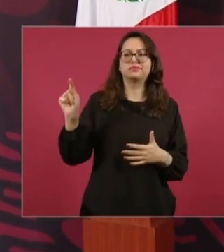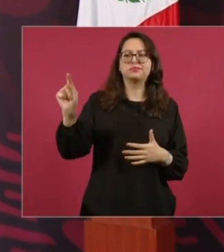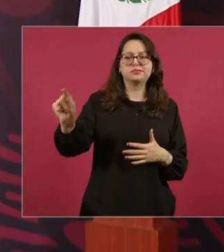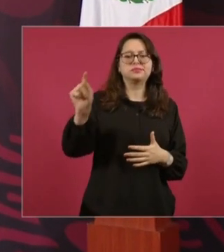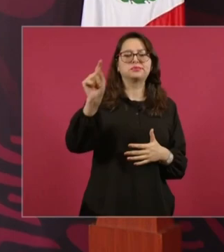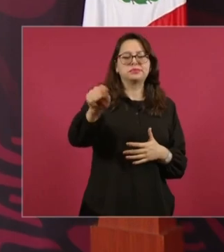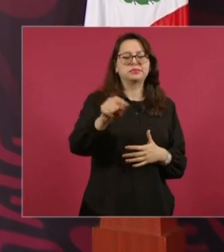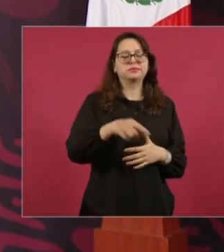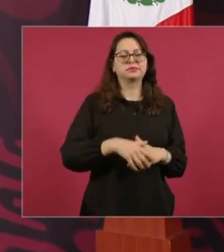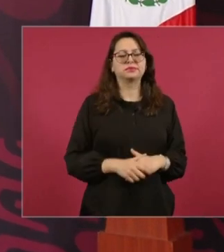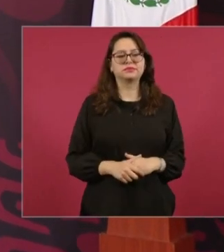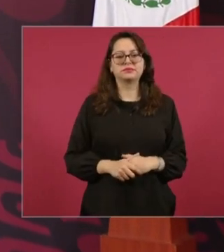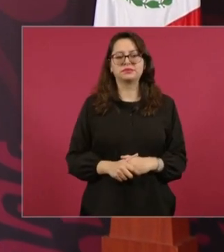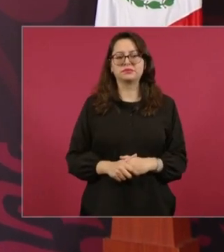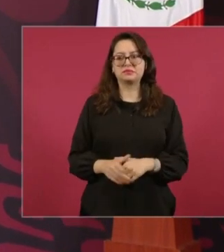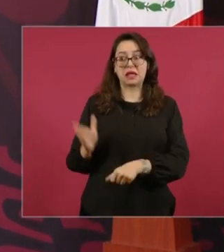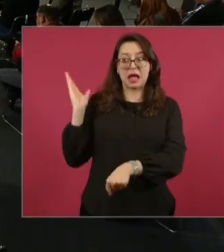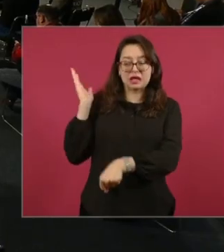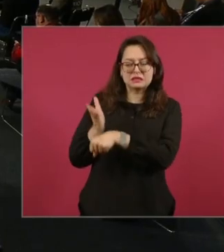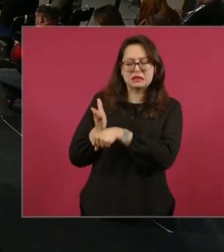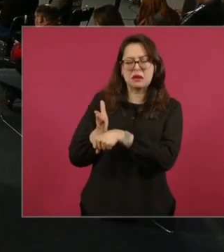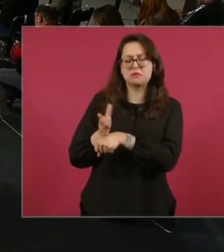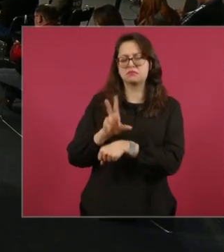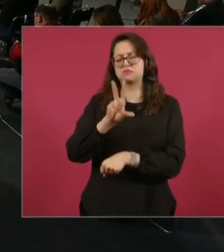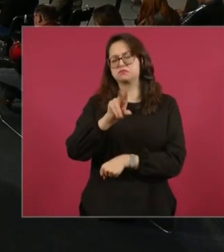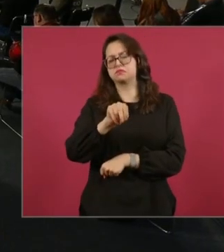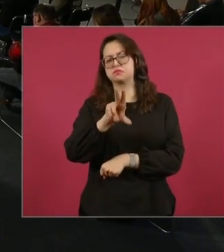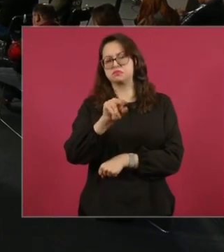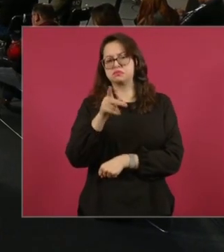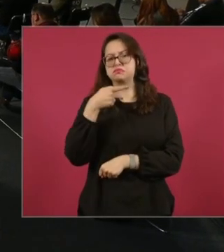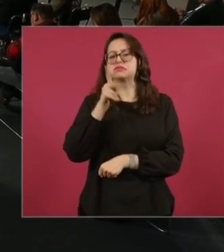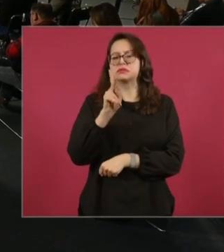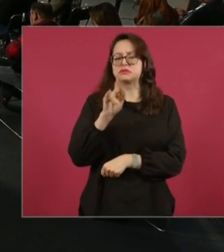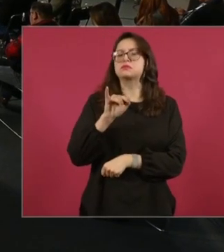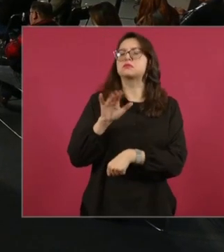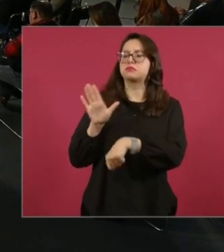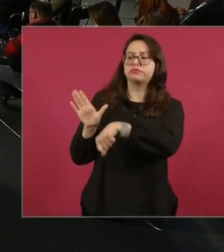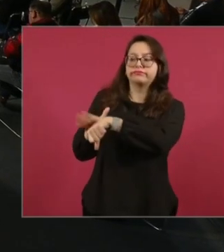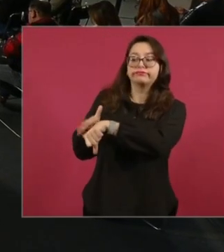Y ya todos se corrigieron.